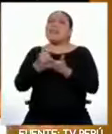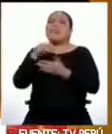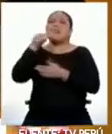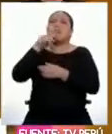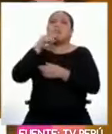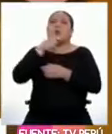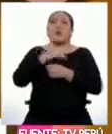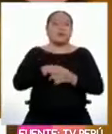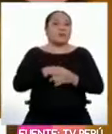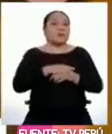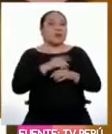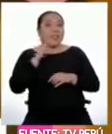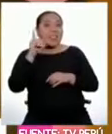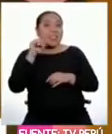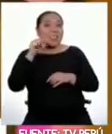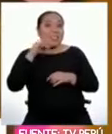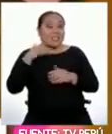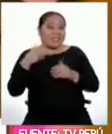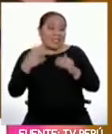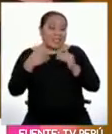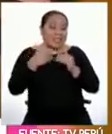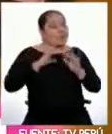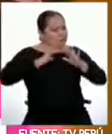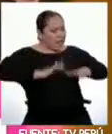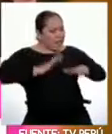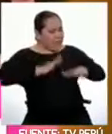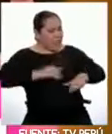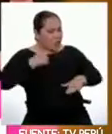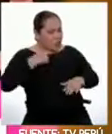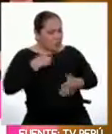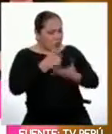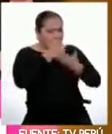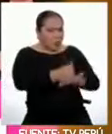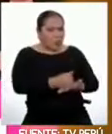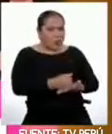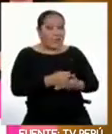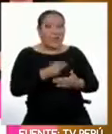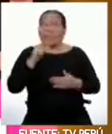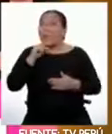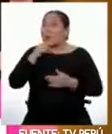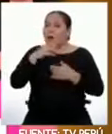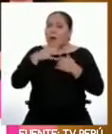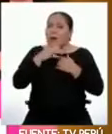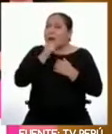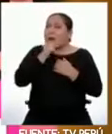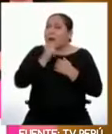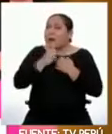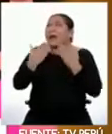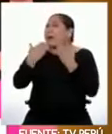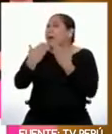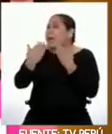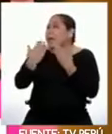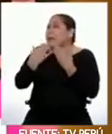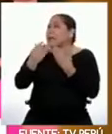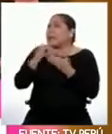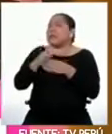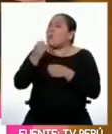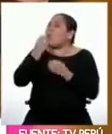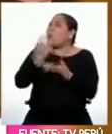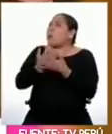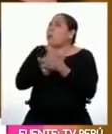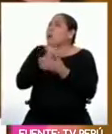acerca. Tranquila, ceñito, yo me encargo. Señora, sonriente, muchas gracias, qué amable es